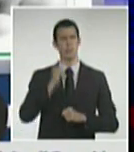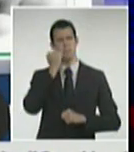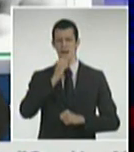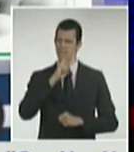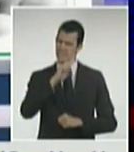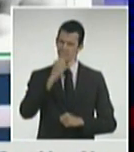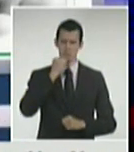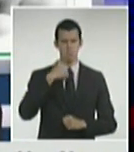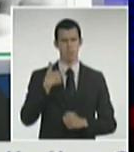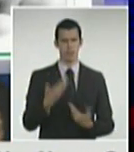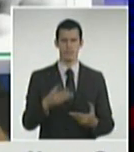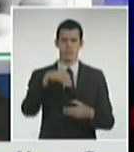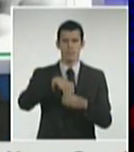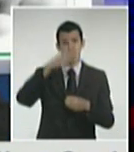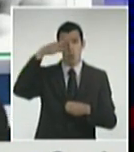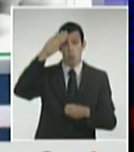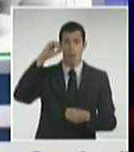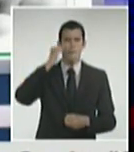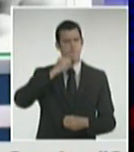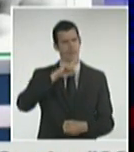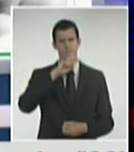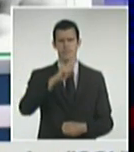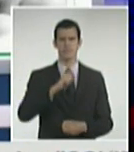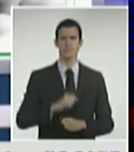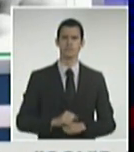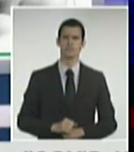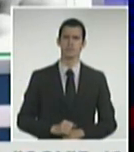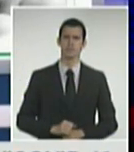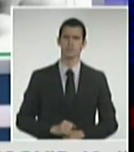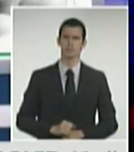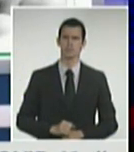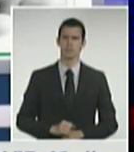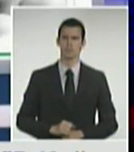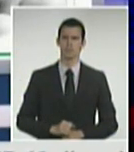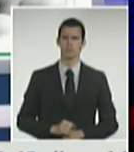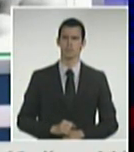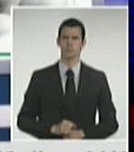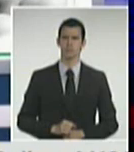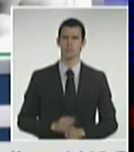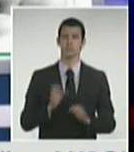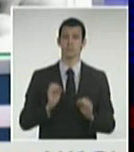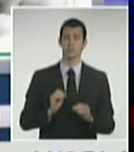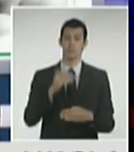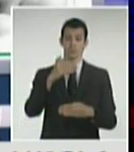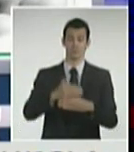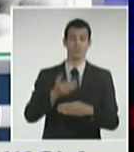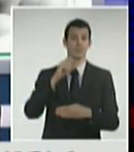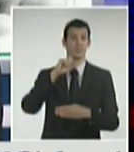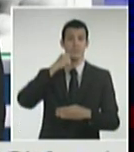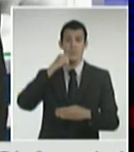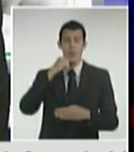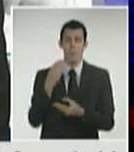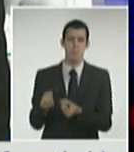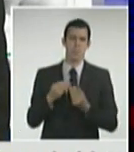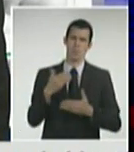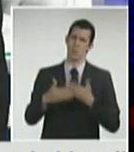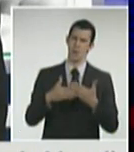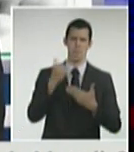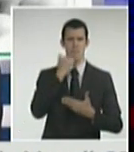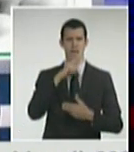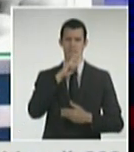que nos ha hecho mucho más complejo la situación epidemiológica y de salud en Cuba.